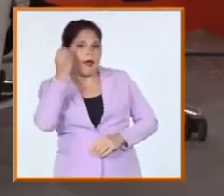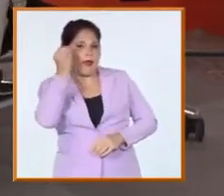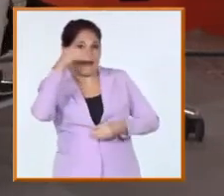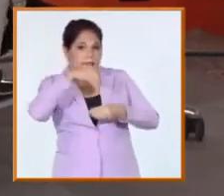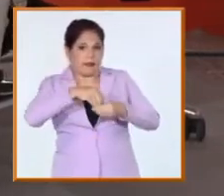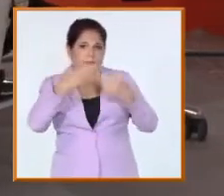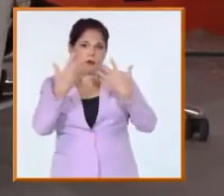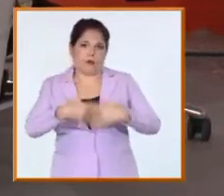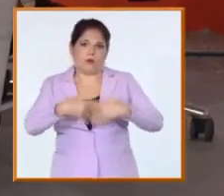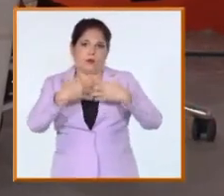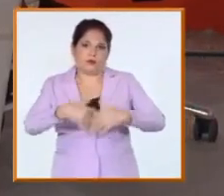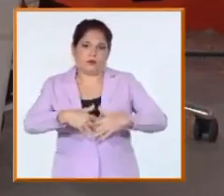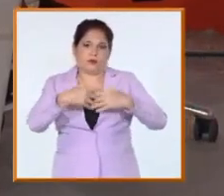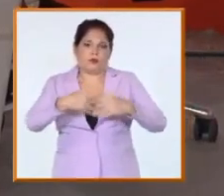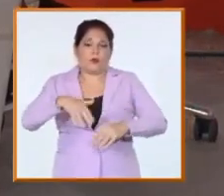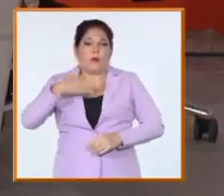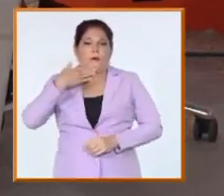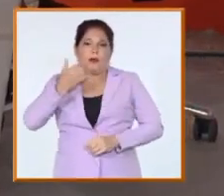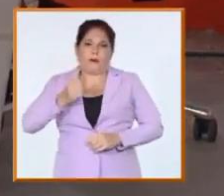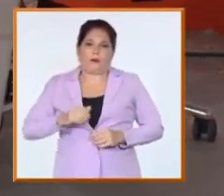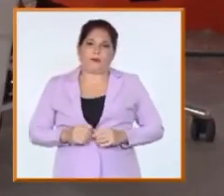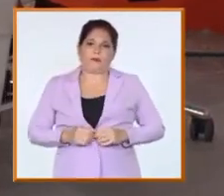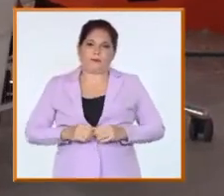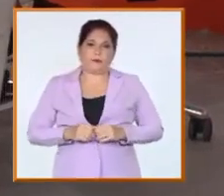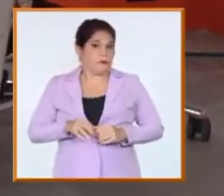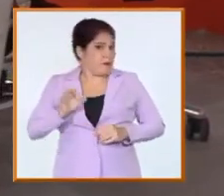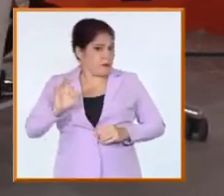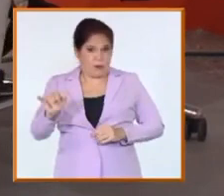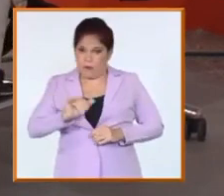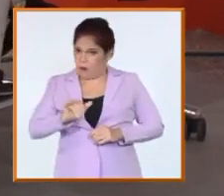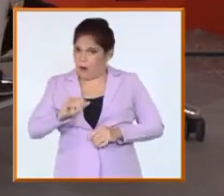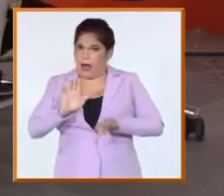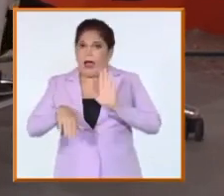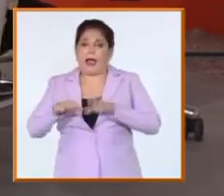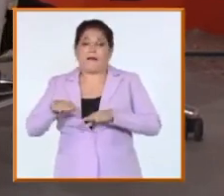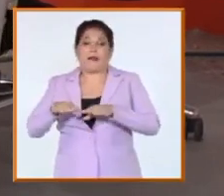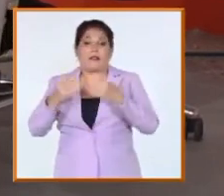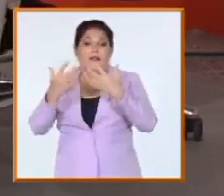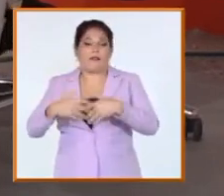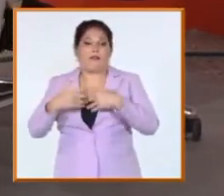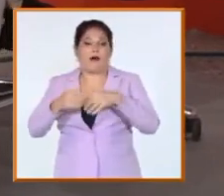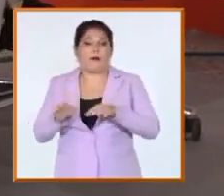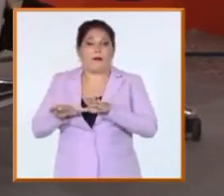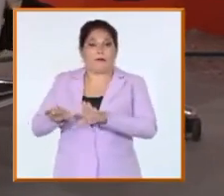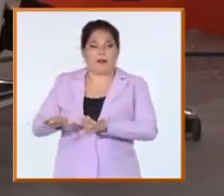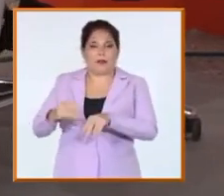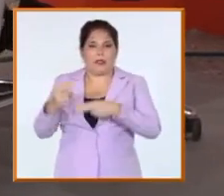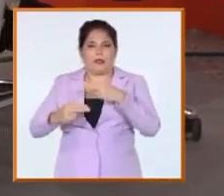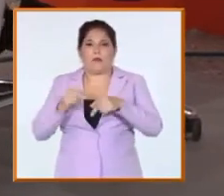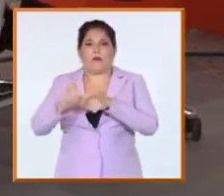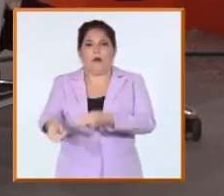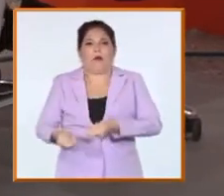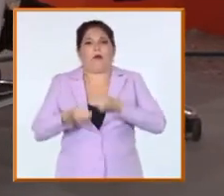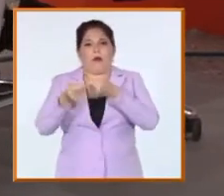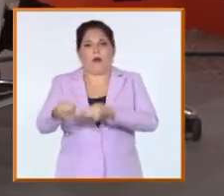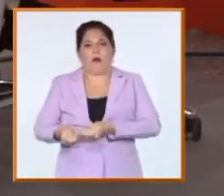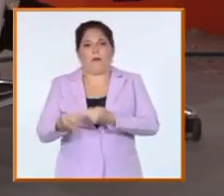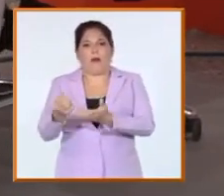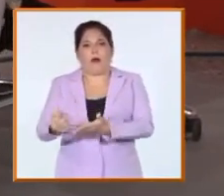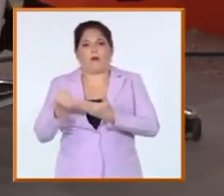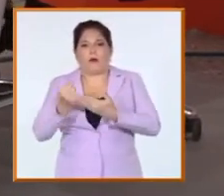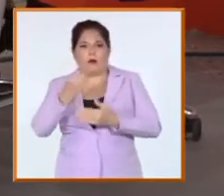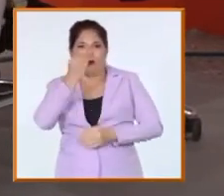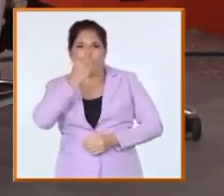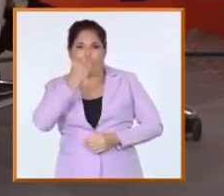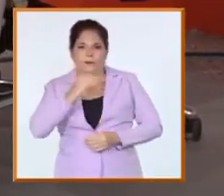en el centro en la parte de los autoconsumos que es la misma alimentación de ella y para el programa de la vivienda el cual hablaremos por supuesto en la en